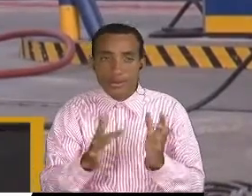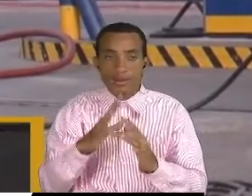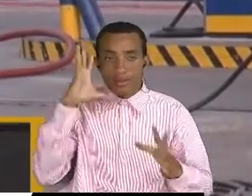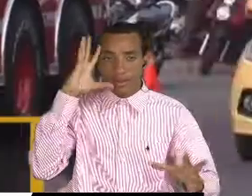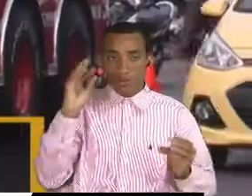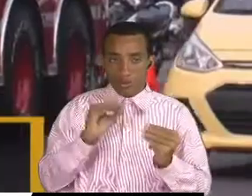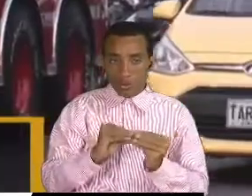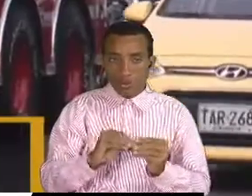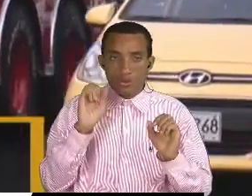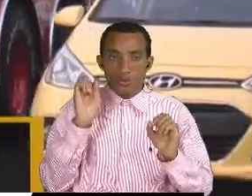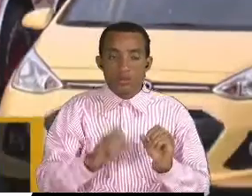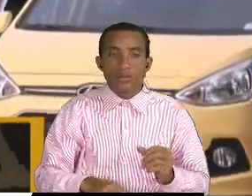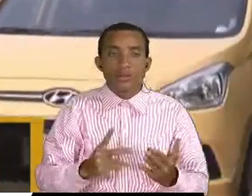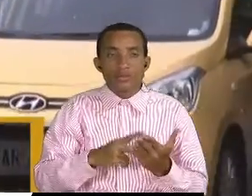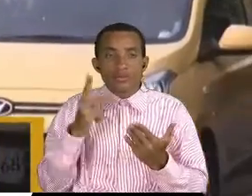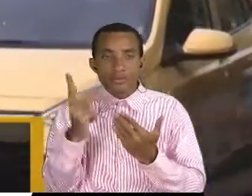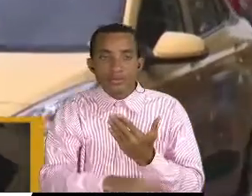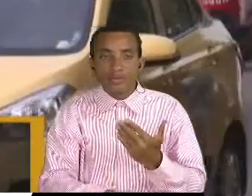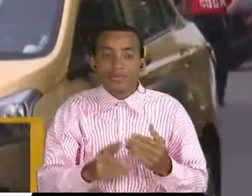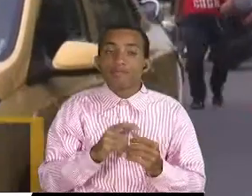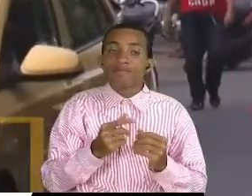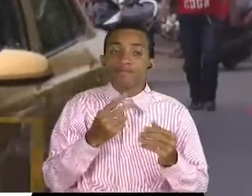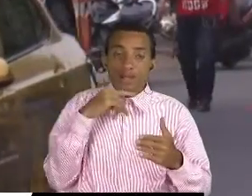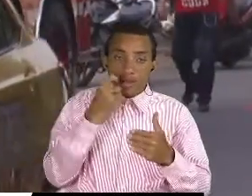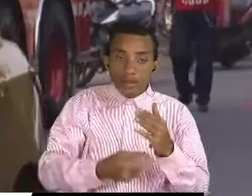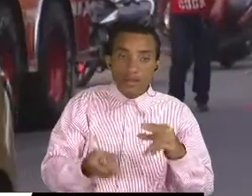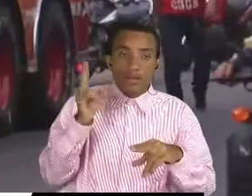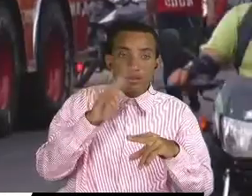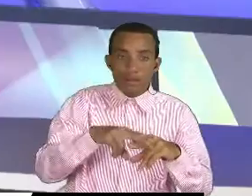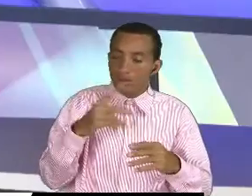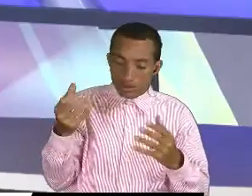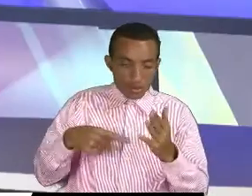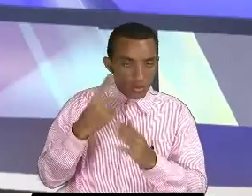podría entregar los recursos de sobretasa al Cuerpo de Bomberos de Barranca Bermeja.